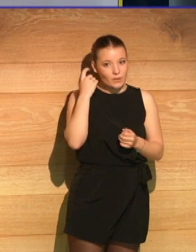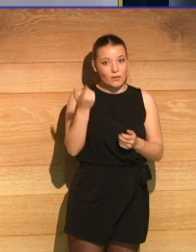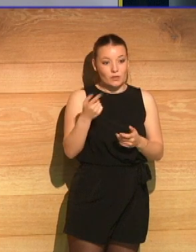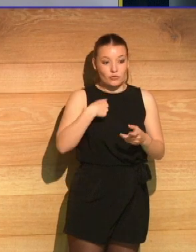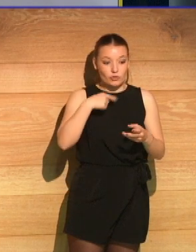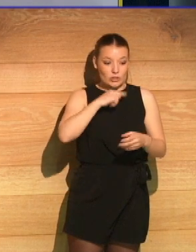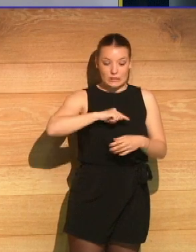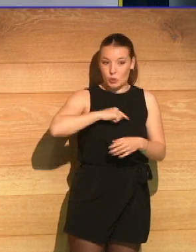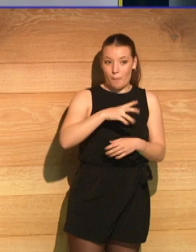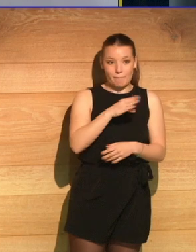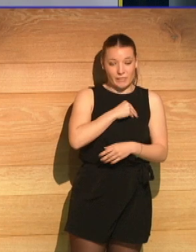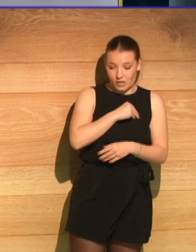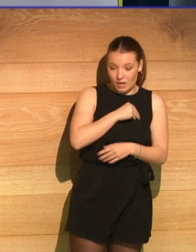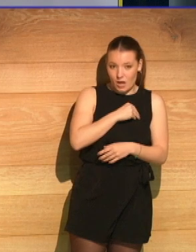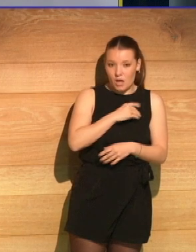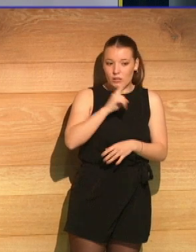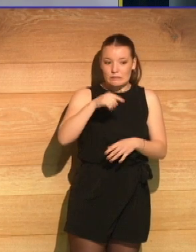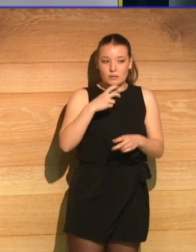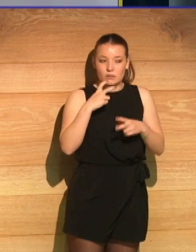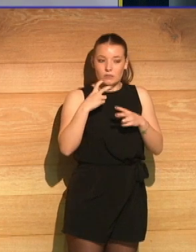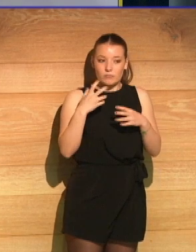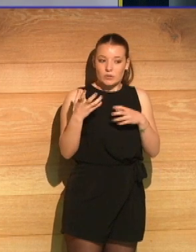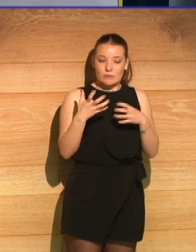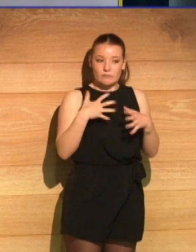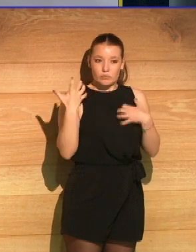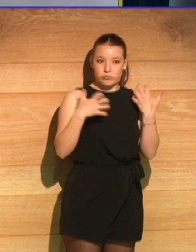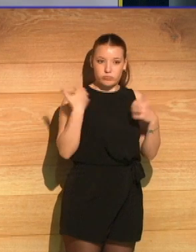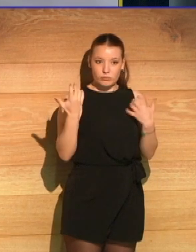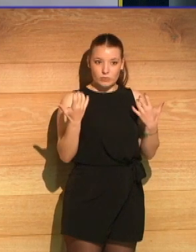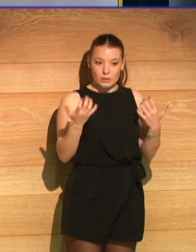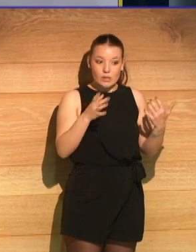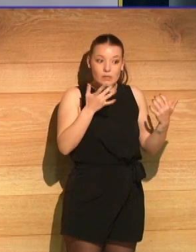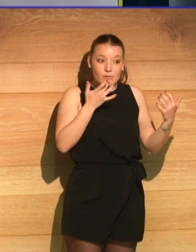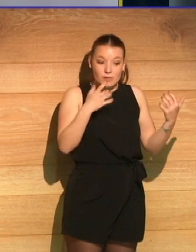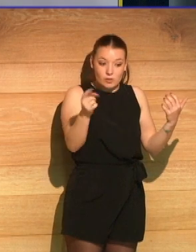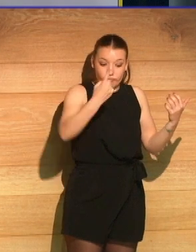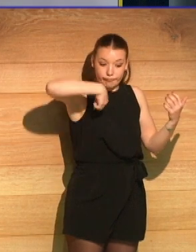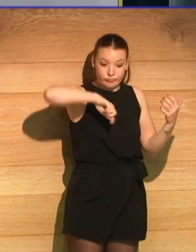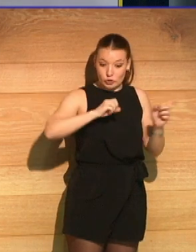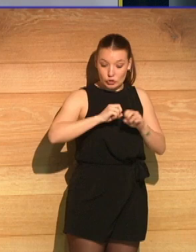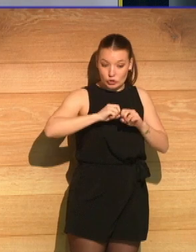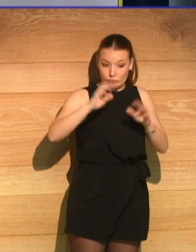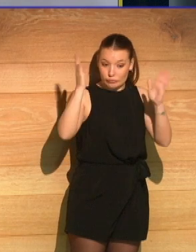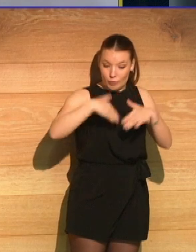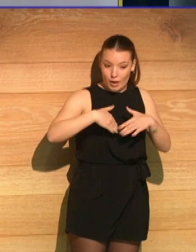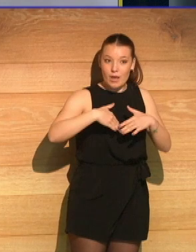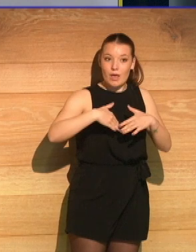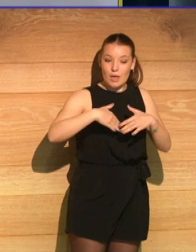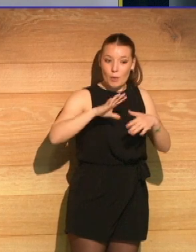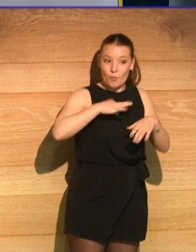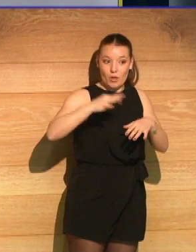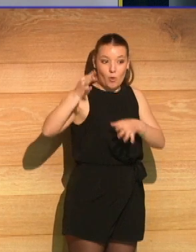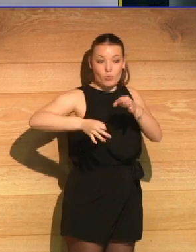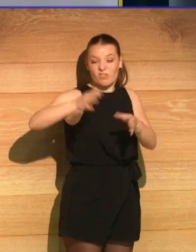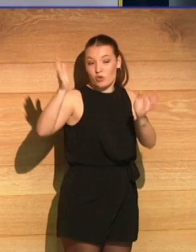y una frustración muy grande. Claro, como no estaremos nadie, pues nadie nos va aquí nos va a poner a hacer un juicio,